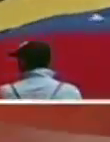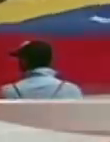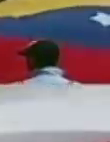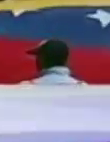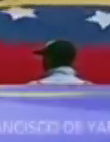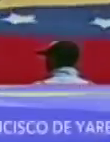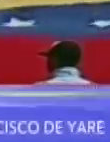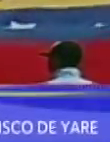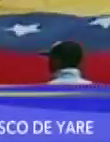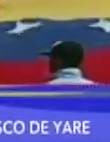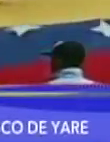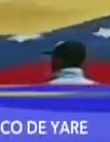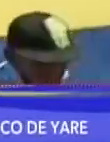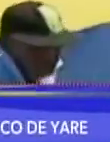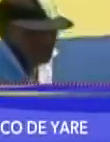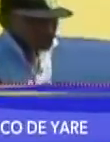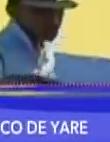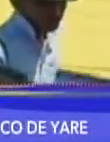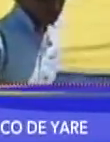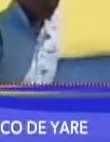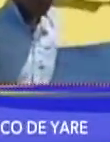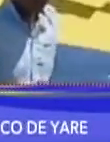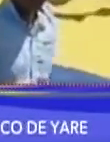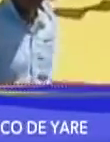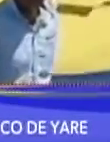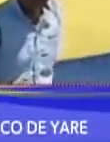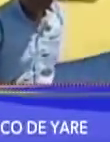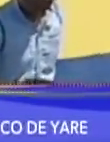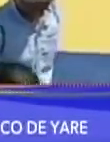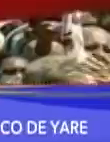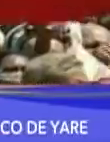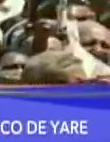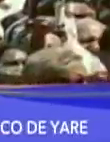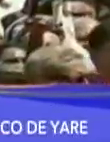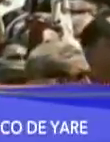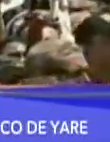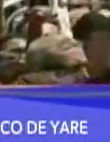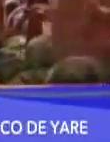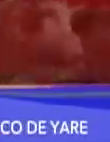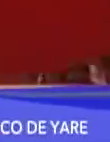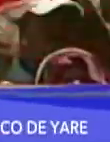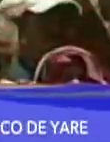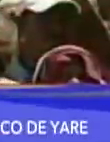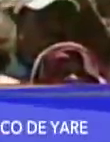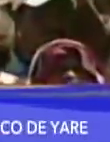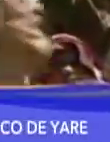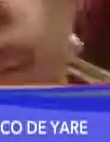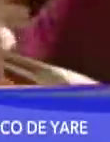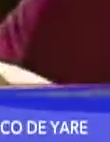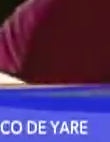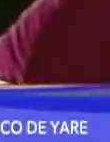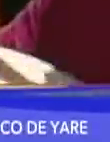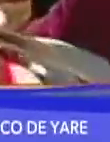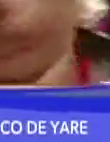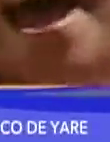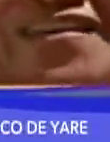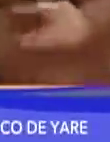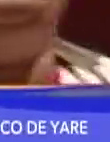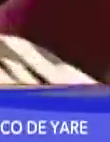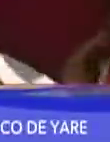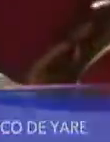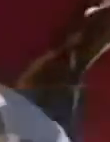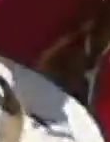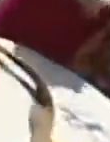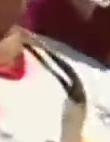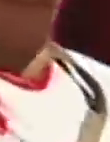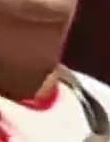calle. Calle y más calle. Impresionante, mira. Impresionante. A pesar de que